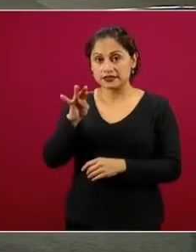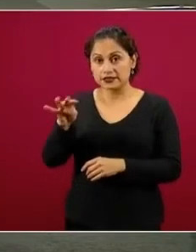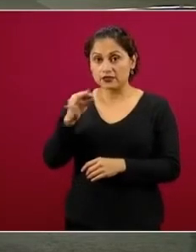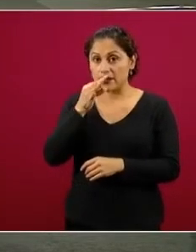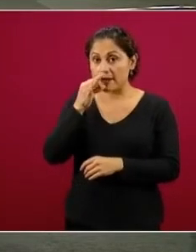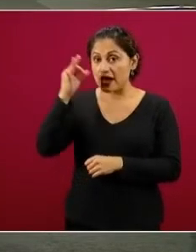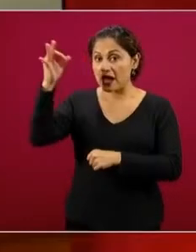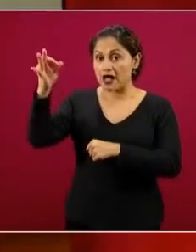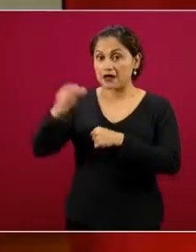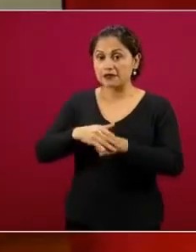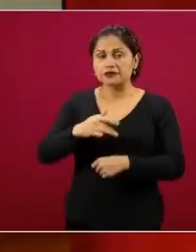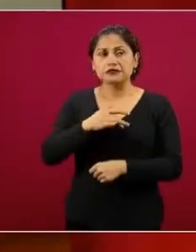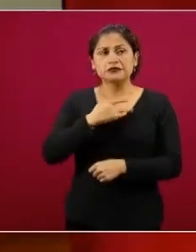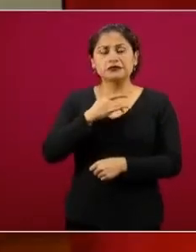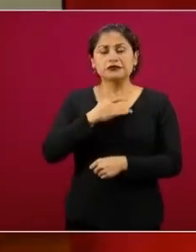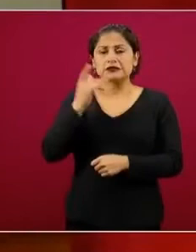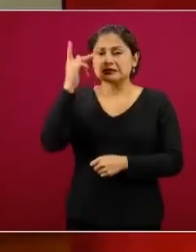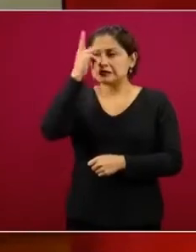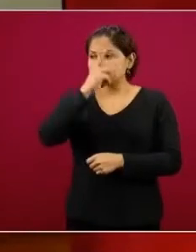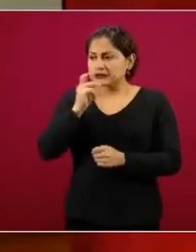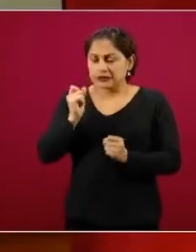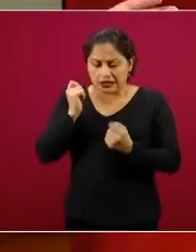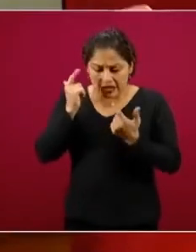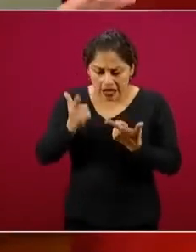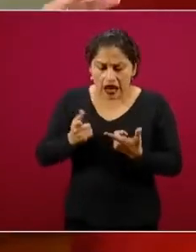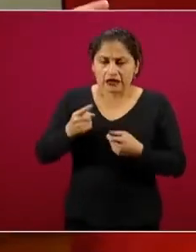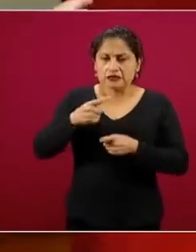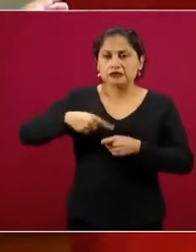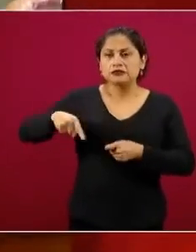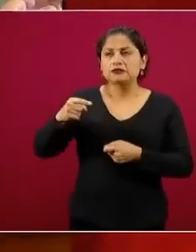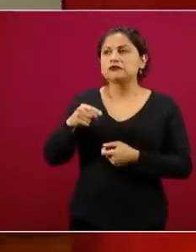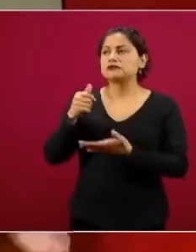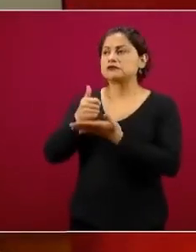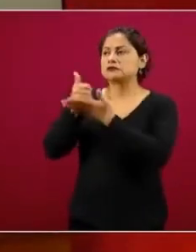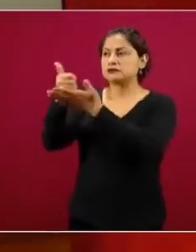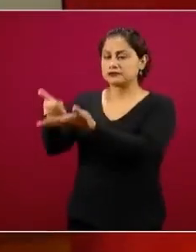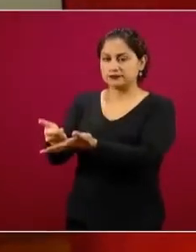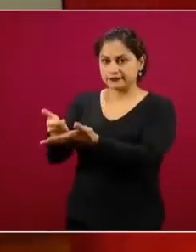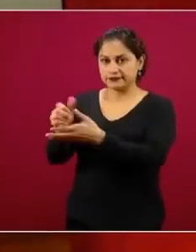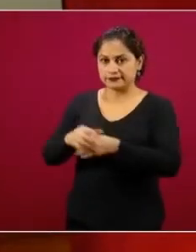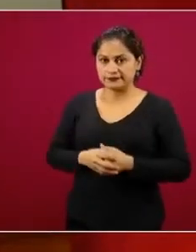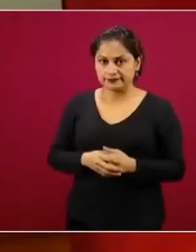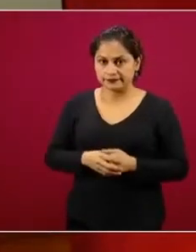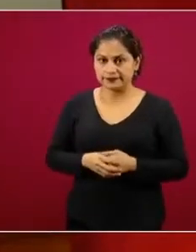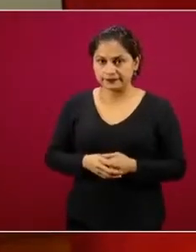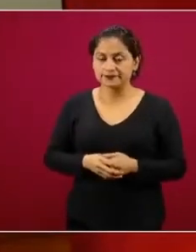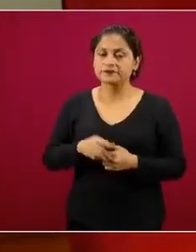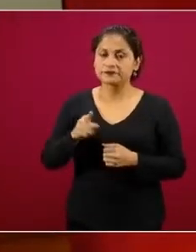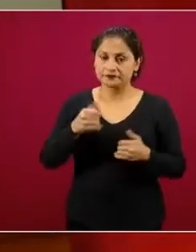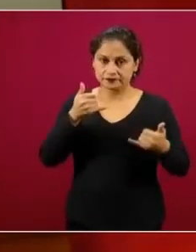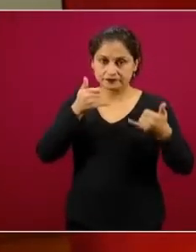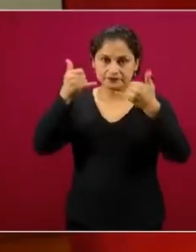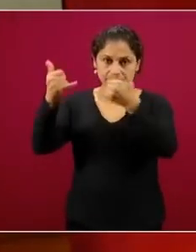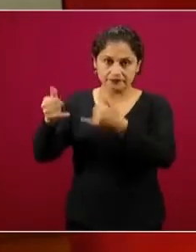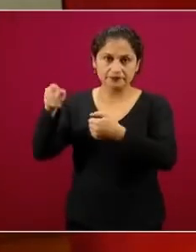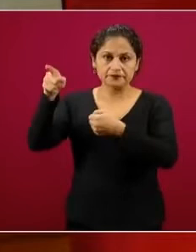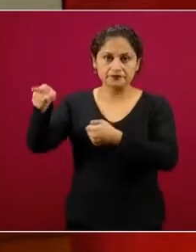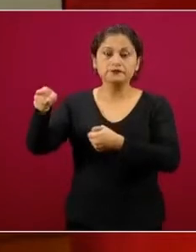algún malestar emocional y buscar ayuda. Estas llamadas se derivaron a la línea de la